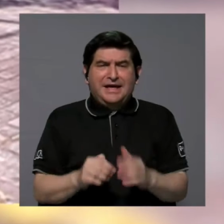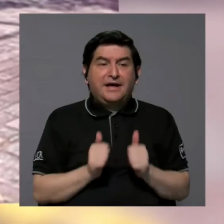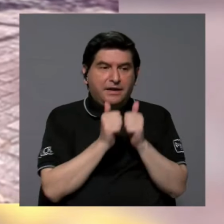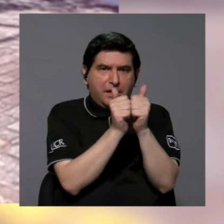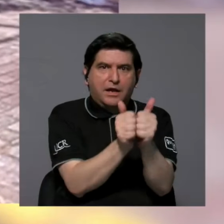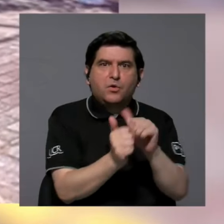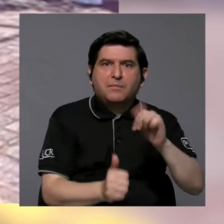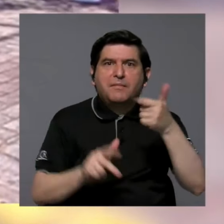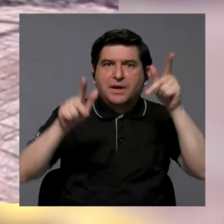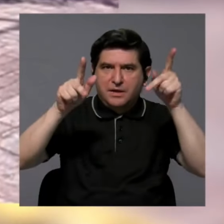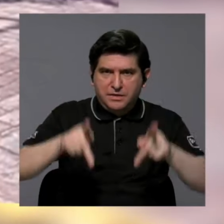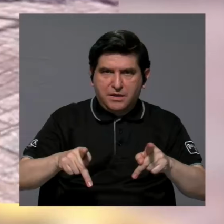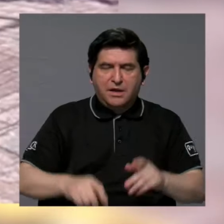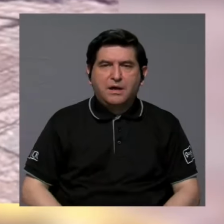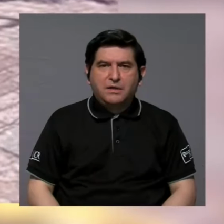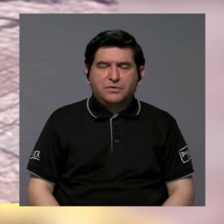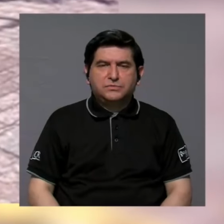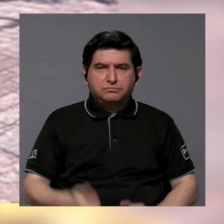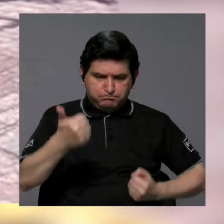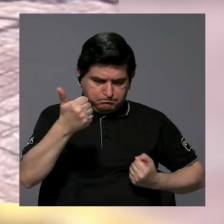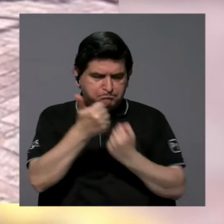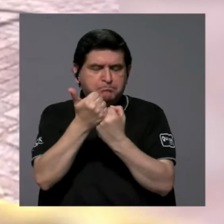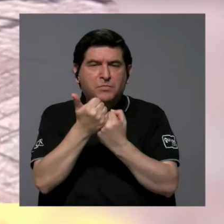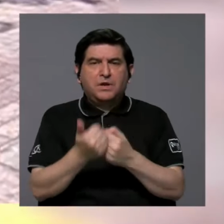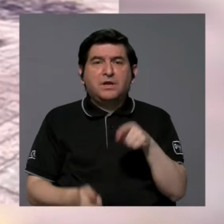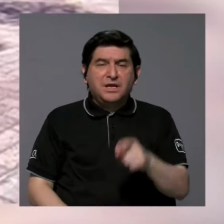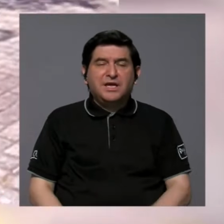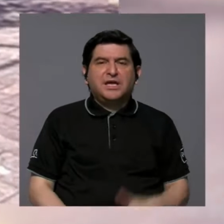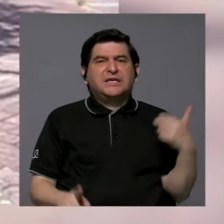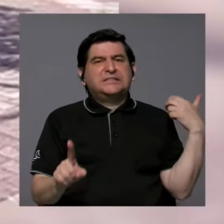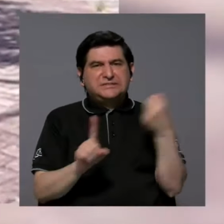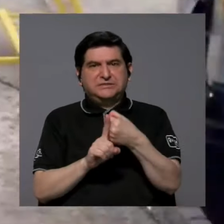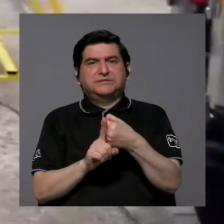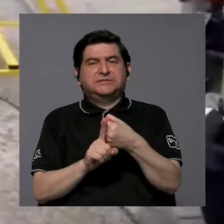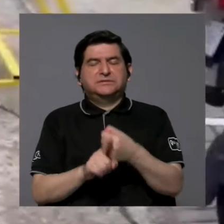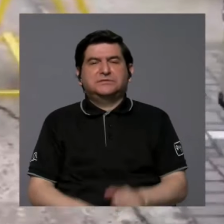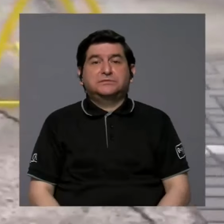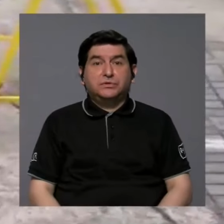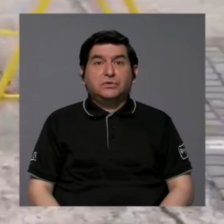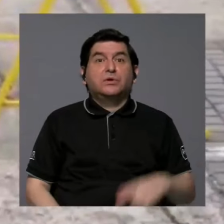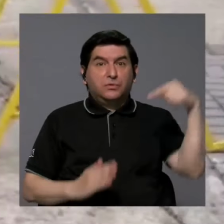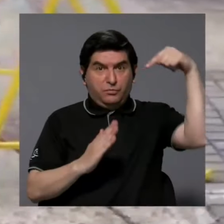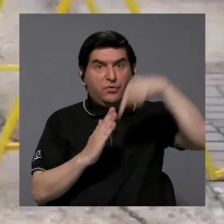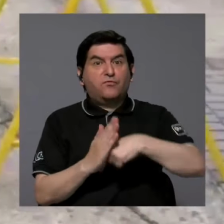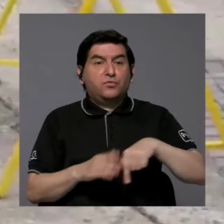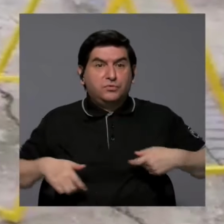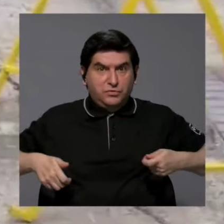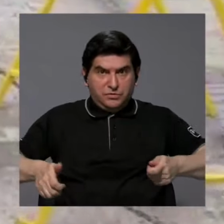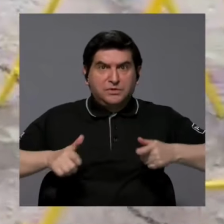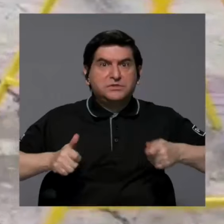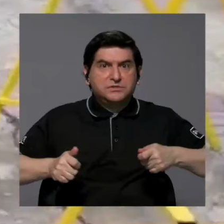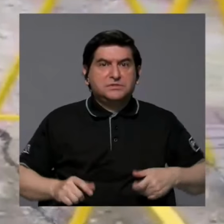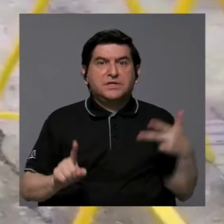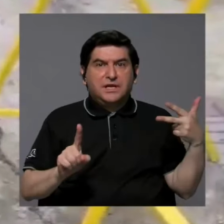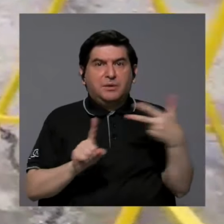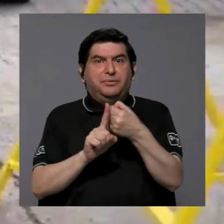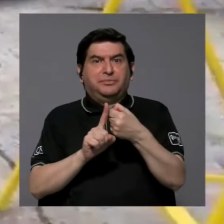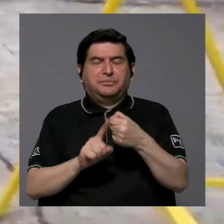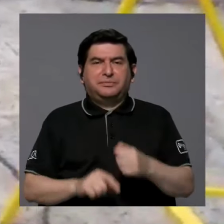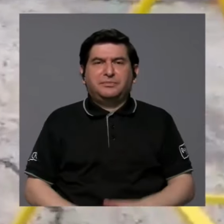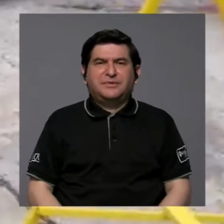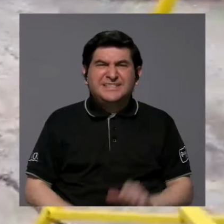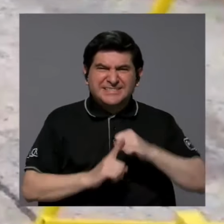con compañía, o sea, con una persona que le apoya, y ha tenido accidentes, ¿verdad? Accidentes graves en su silla de ruedas.